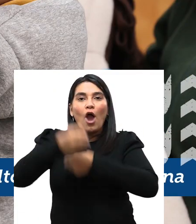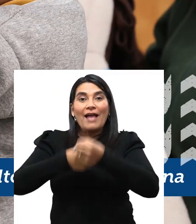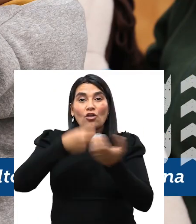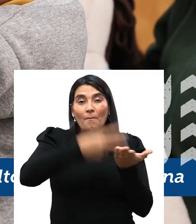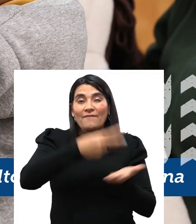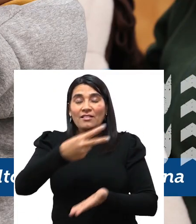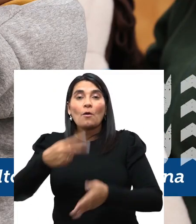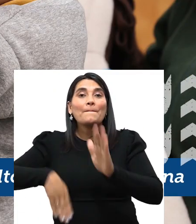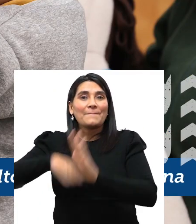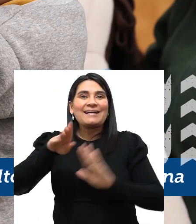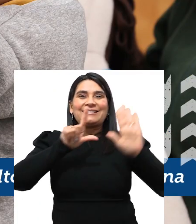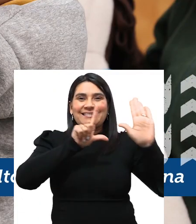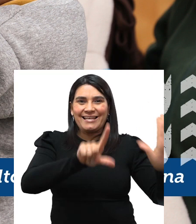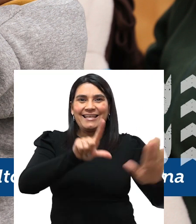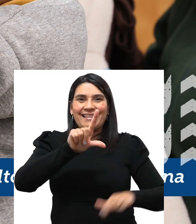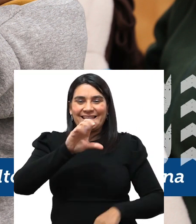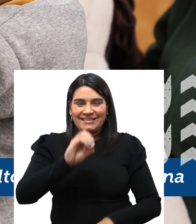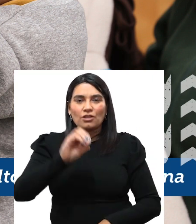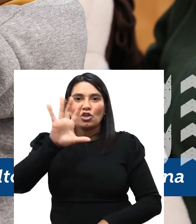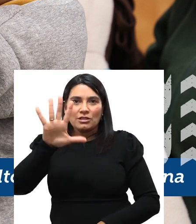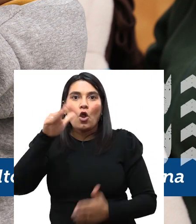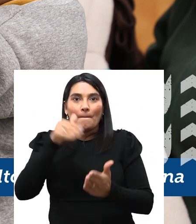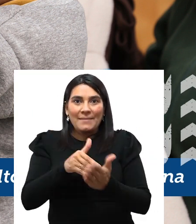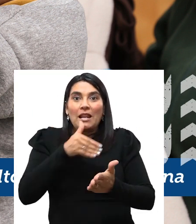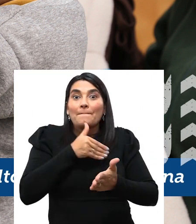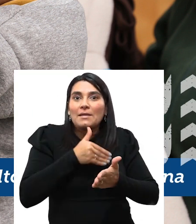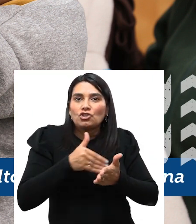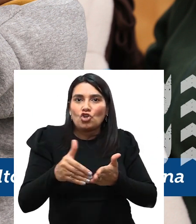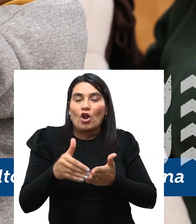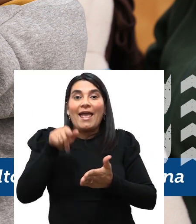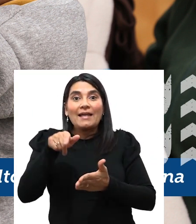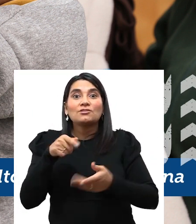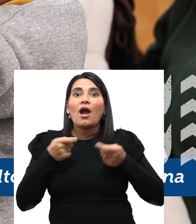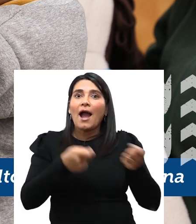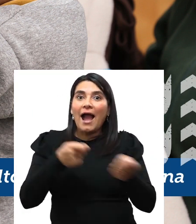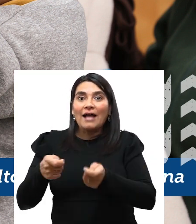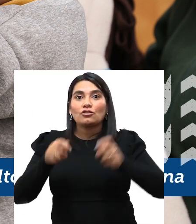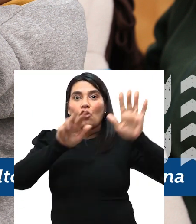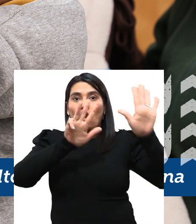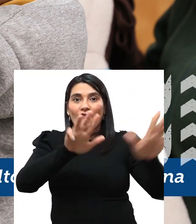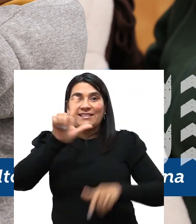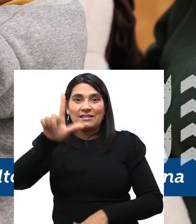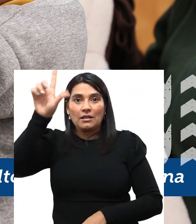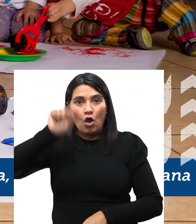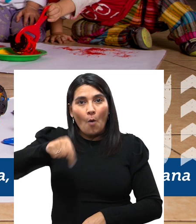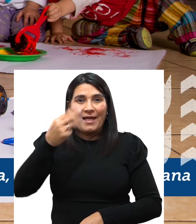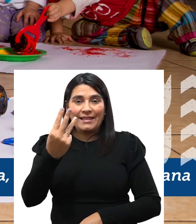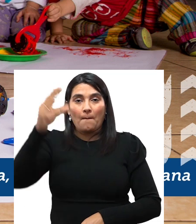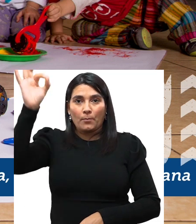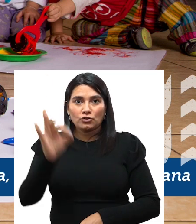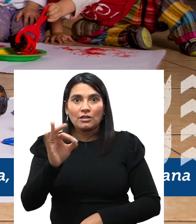más de 705 mil millones de pesos, del cual ejecutamos el 97,3% para